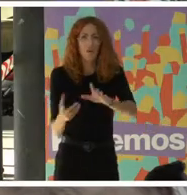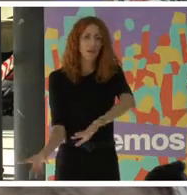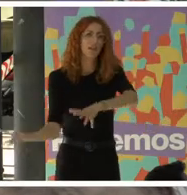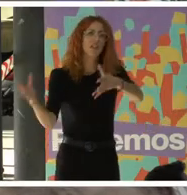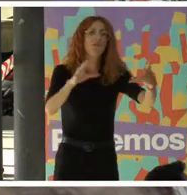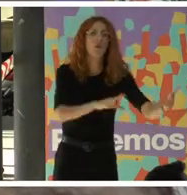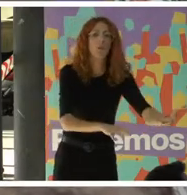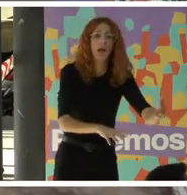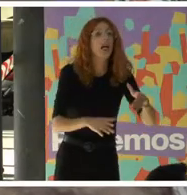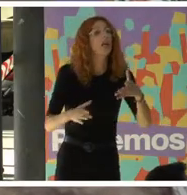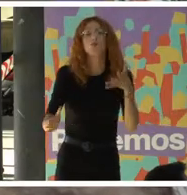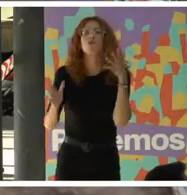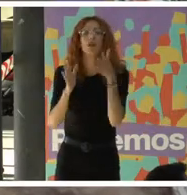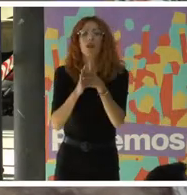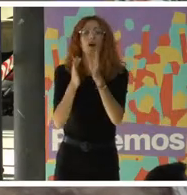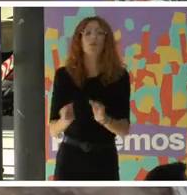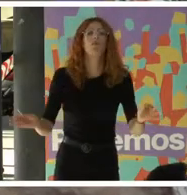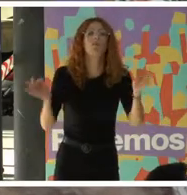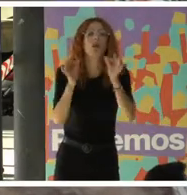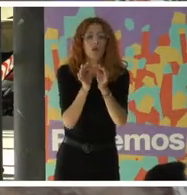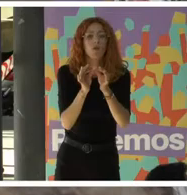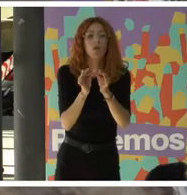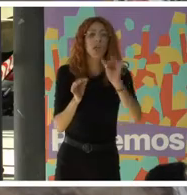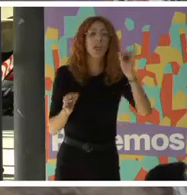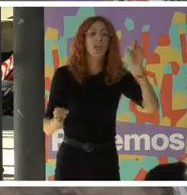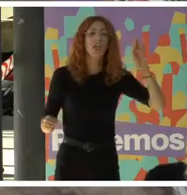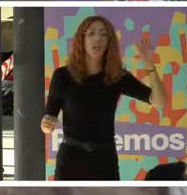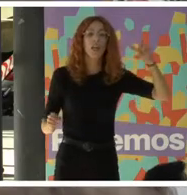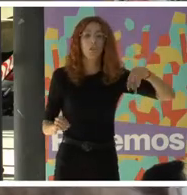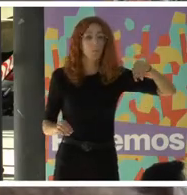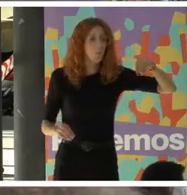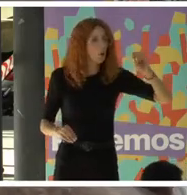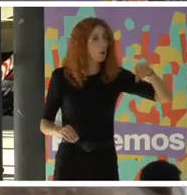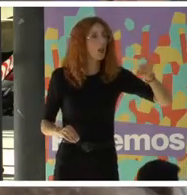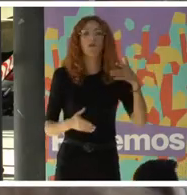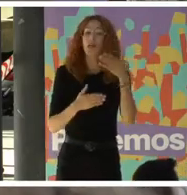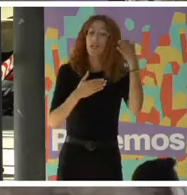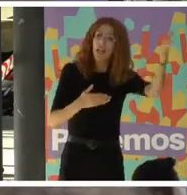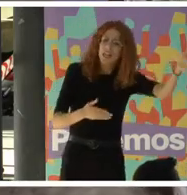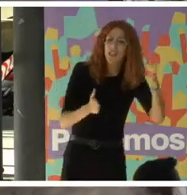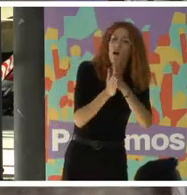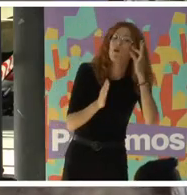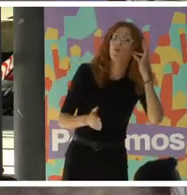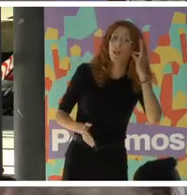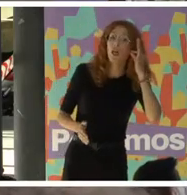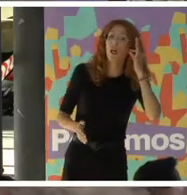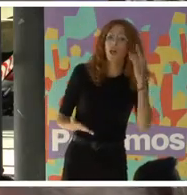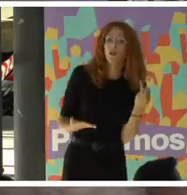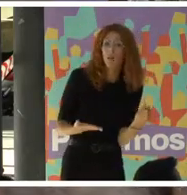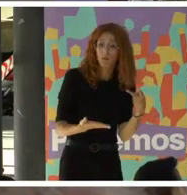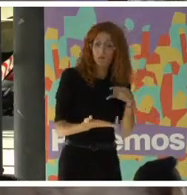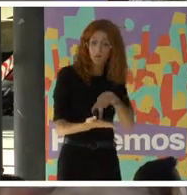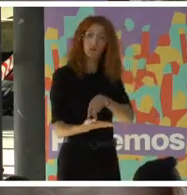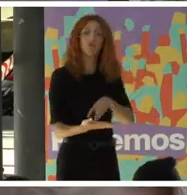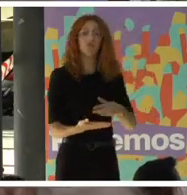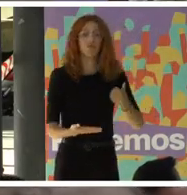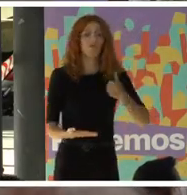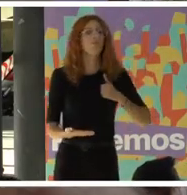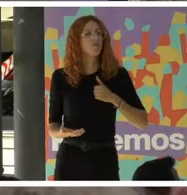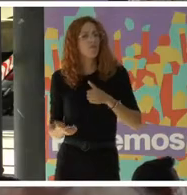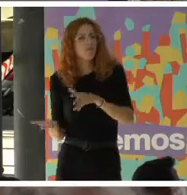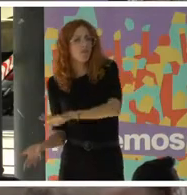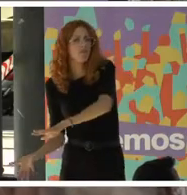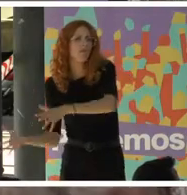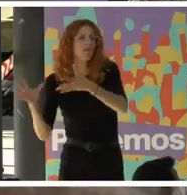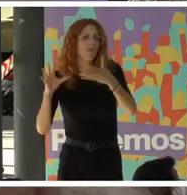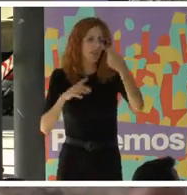Y eso es Podemos, compañeros y compañeras. Eso es Irene Montero. Irene Montero es la compañera que sabes perfectamente, te guste más